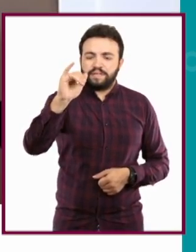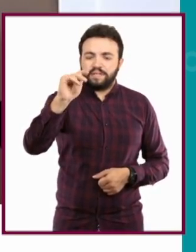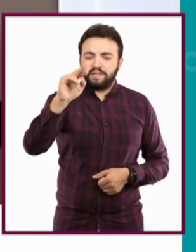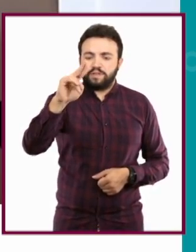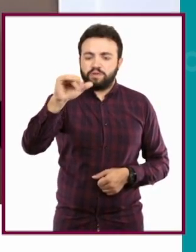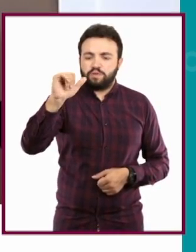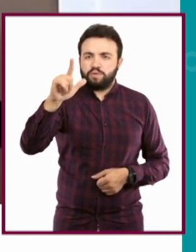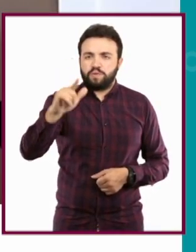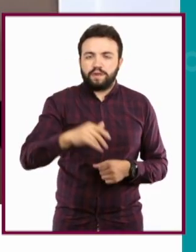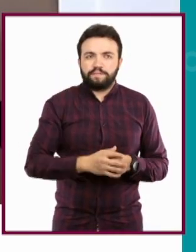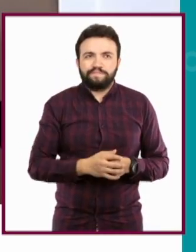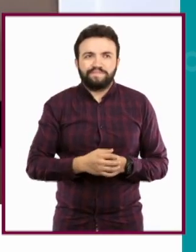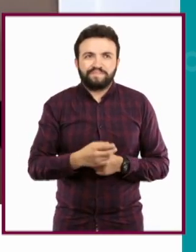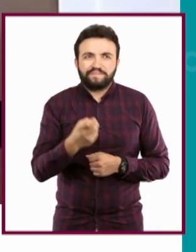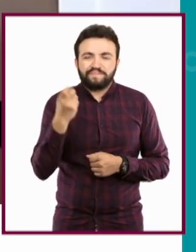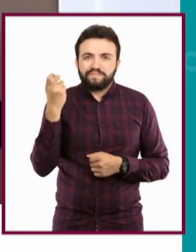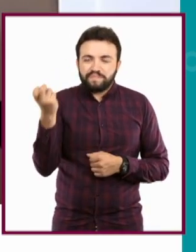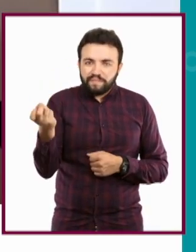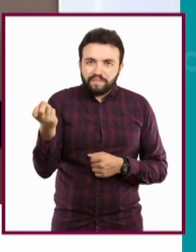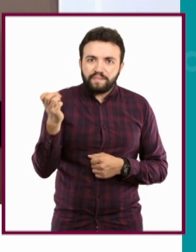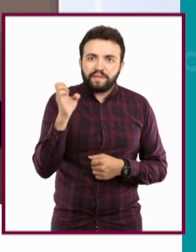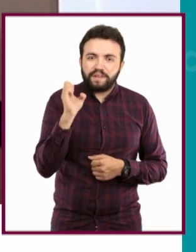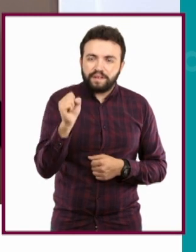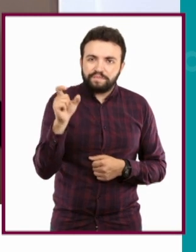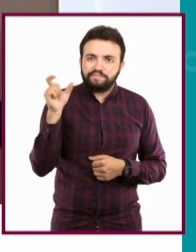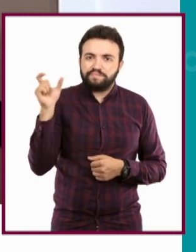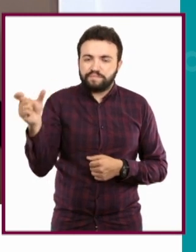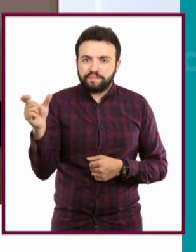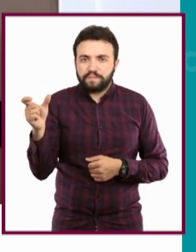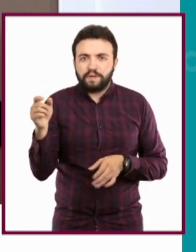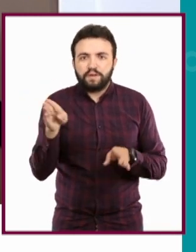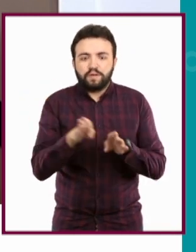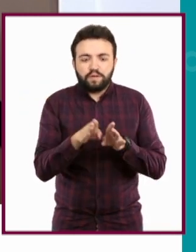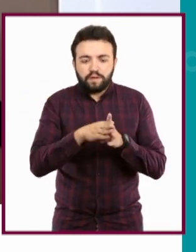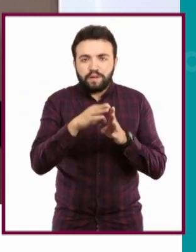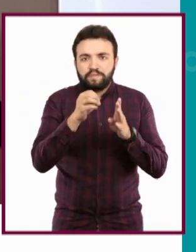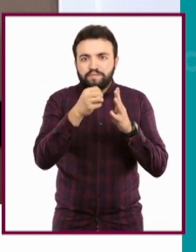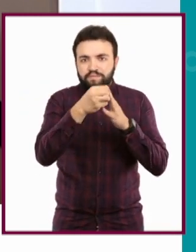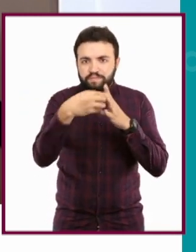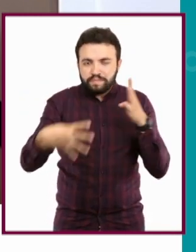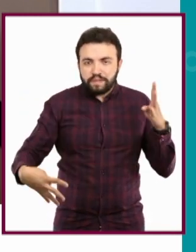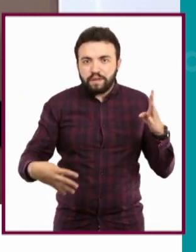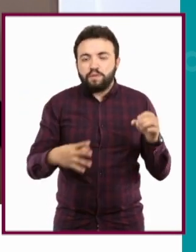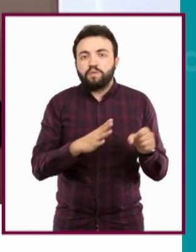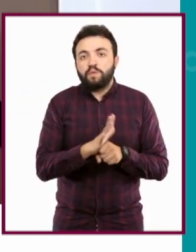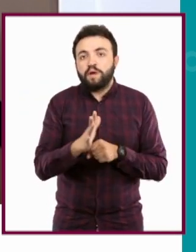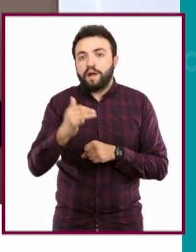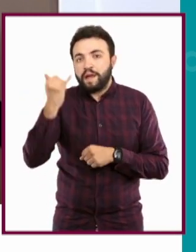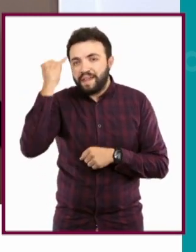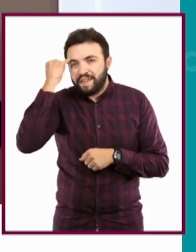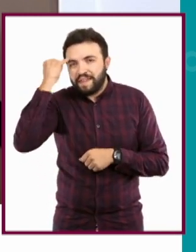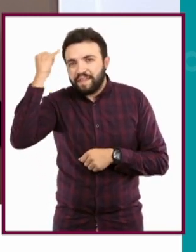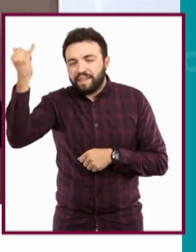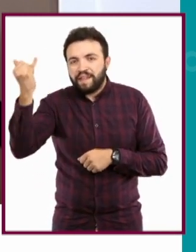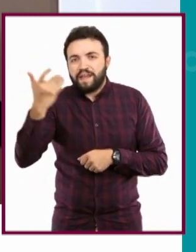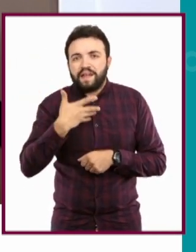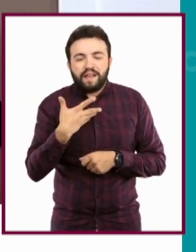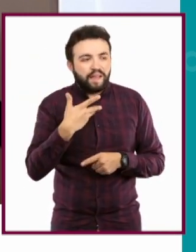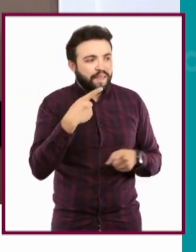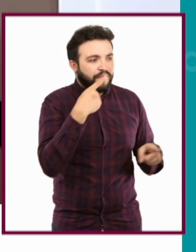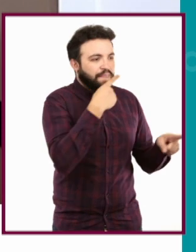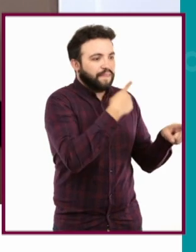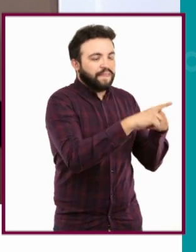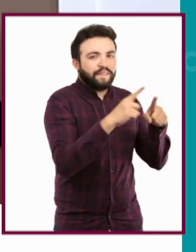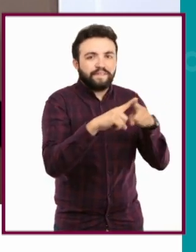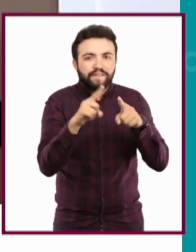La inteligencia espiritual es un concepto que se deriva de la idea de las inteligencias múltiples.